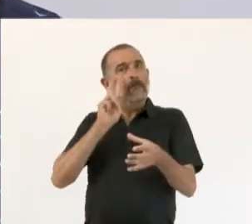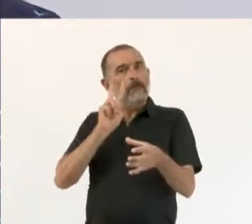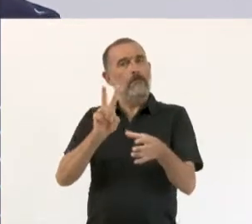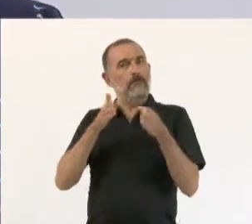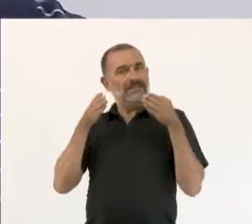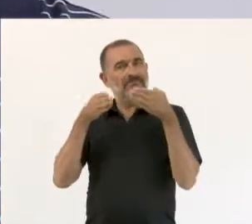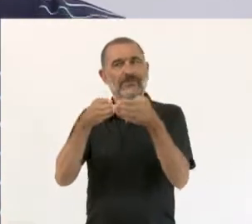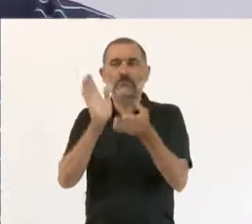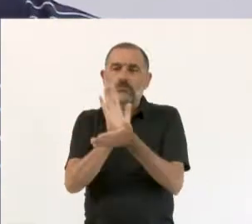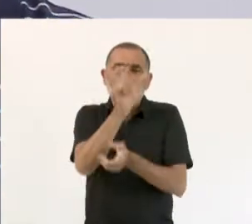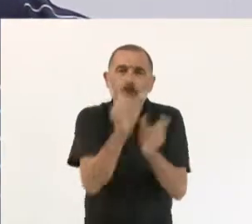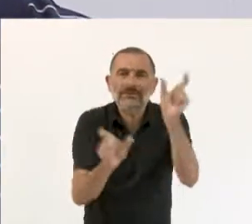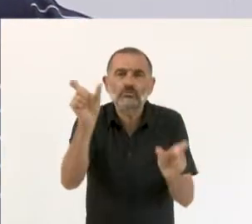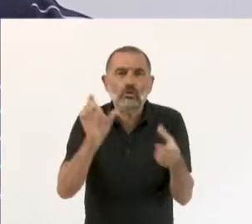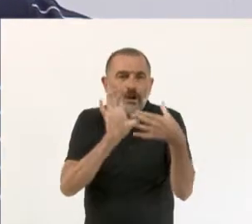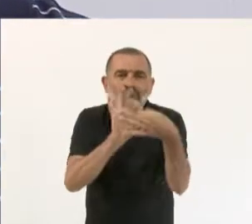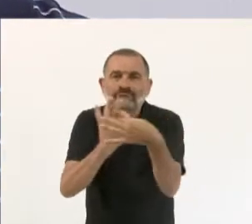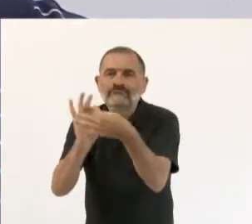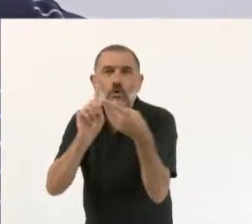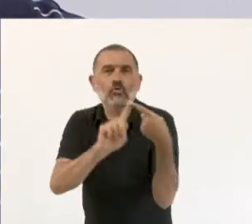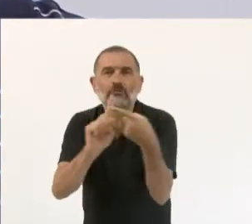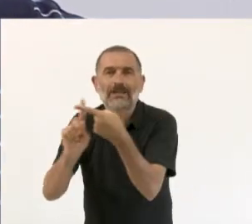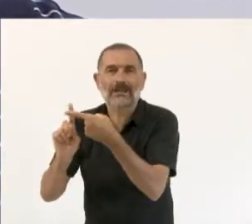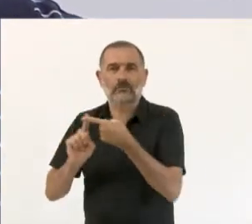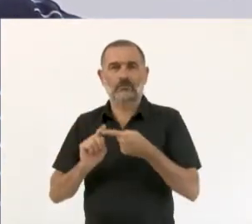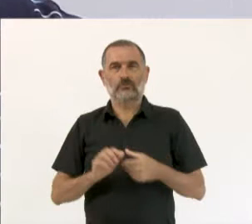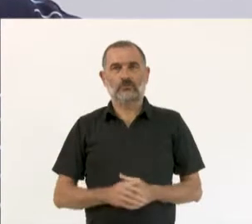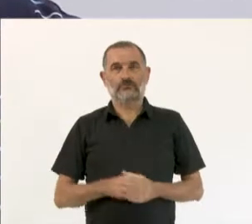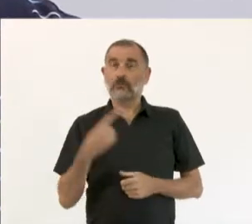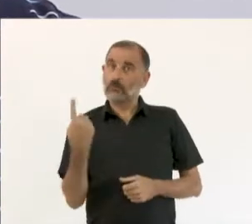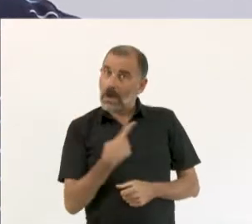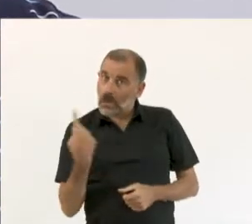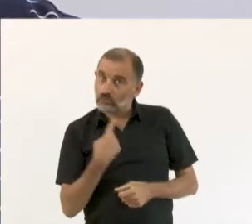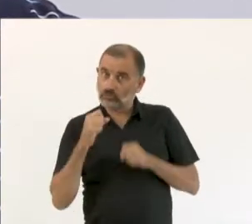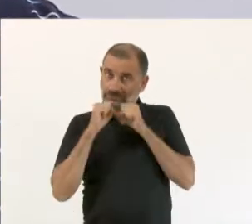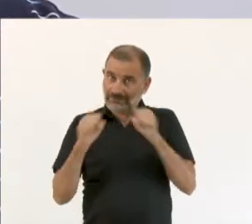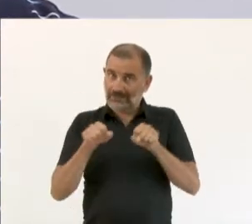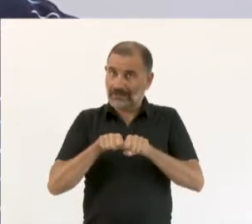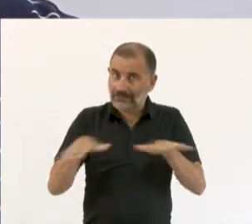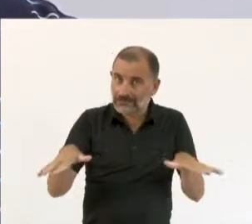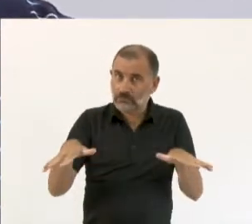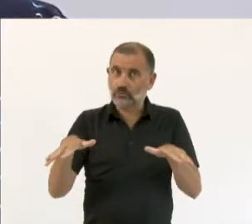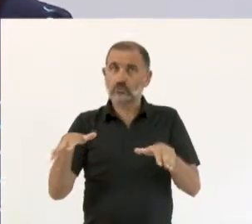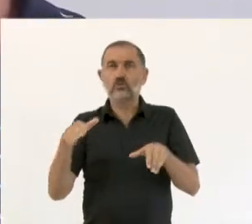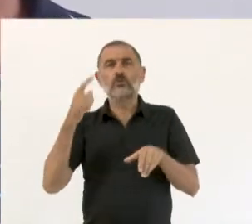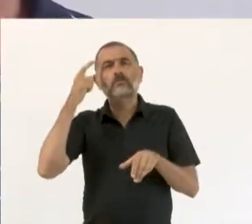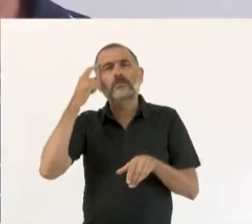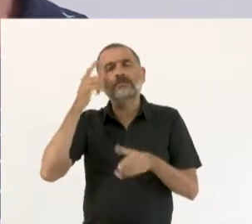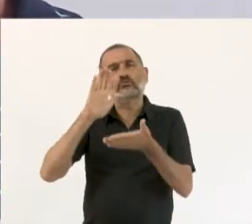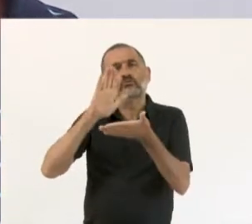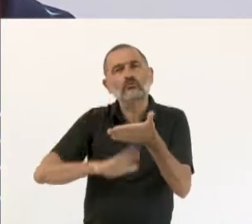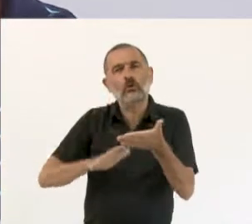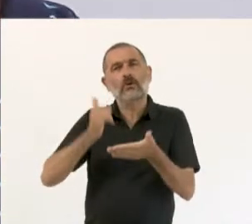la gente. Más aún si para nuestra Secretaría la perspectiva de derecho